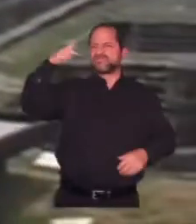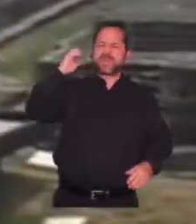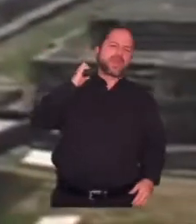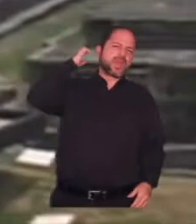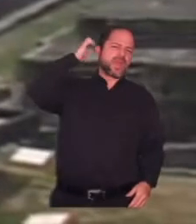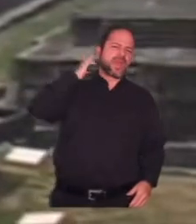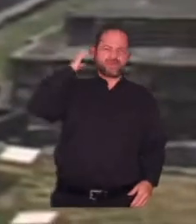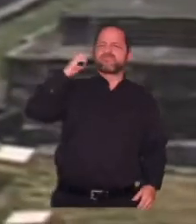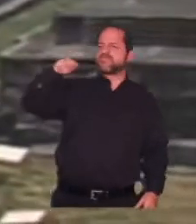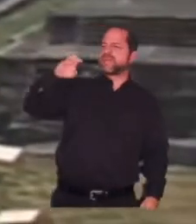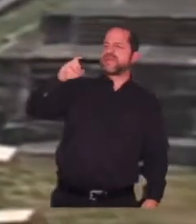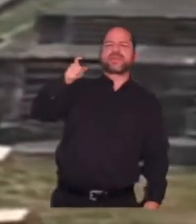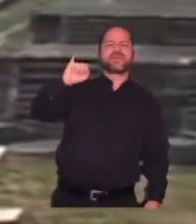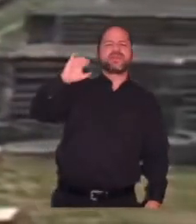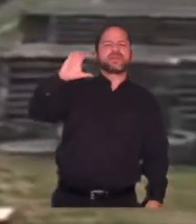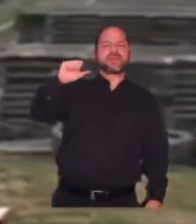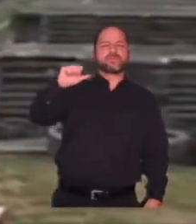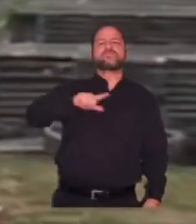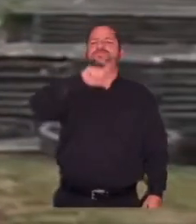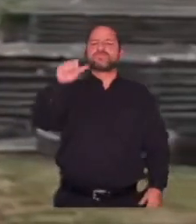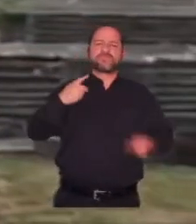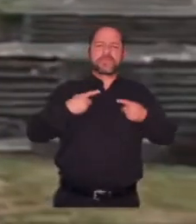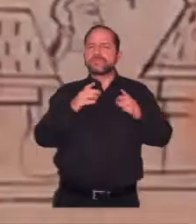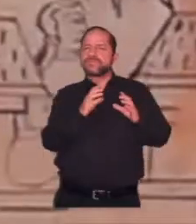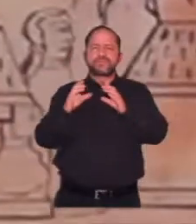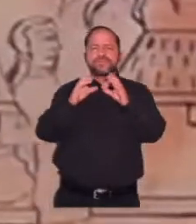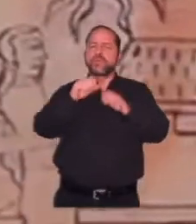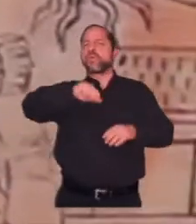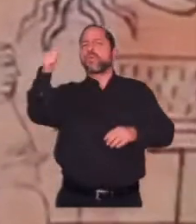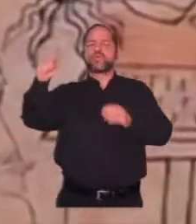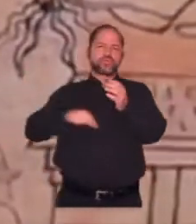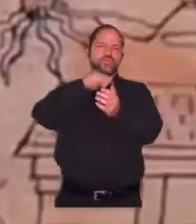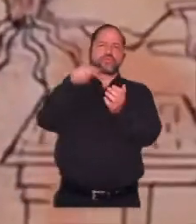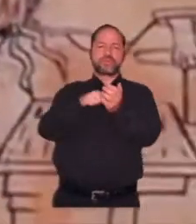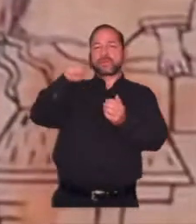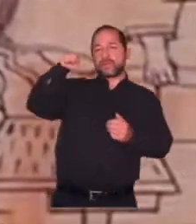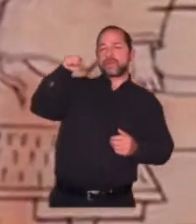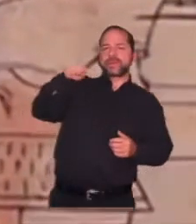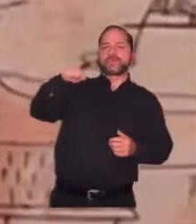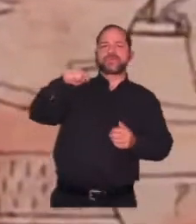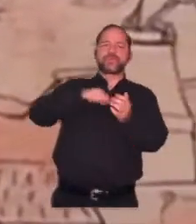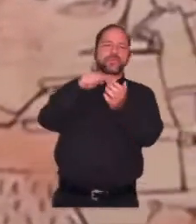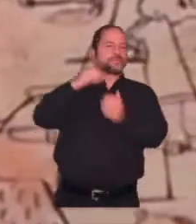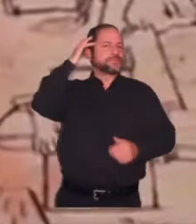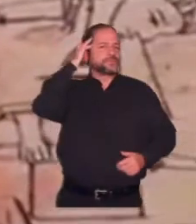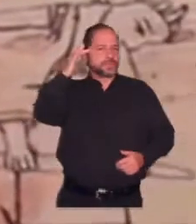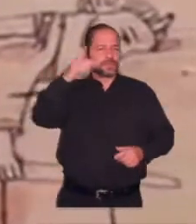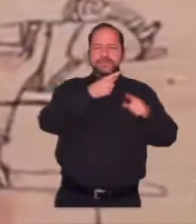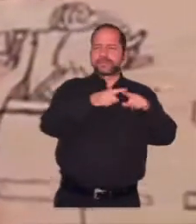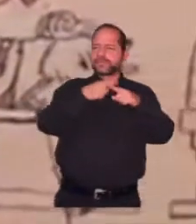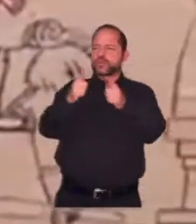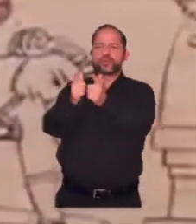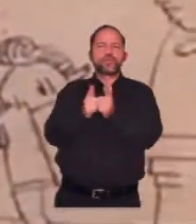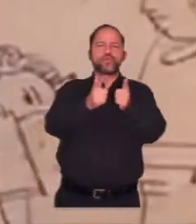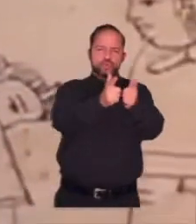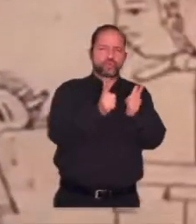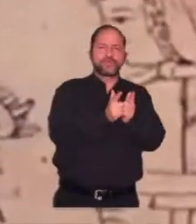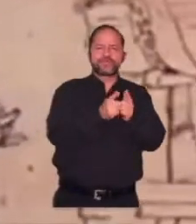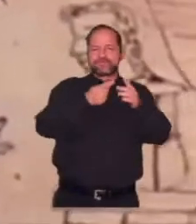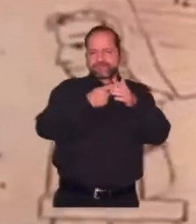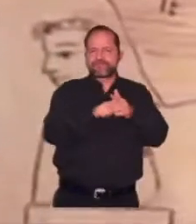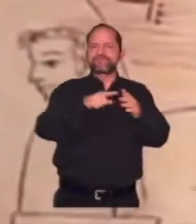mexica tras una larga migración diferentes grupos de origen nahua llegaron a la cuenca de méxico